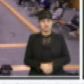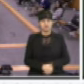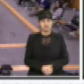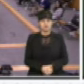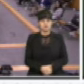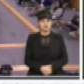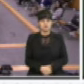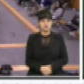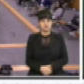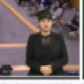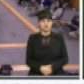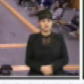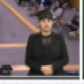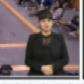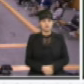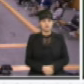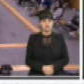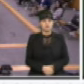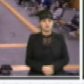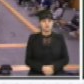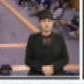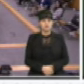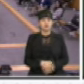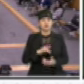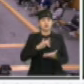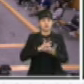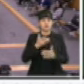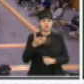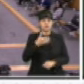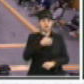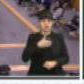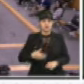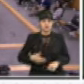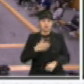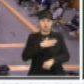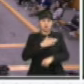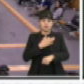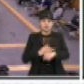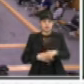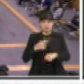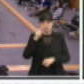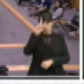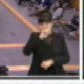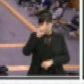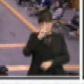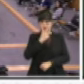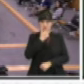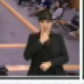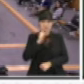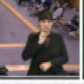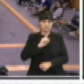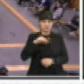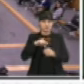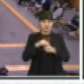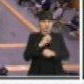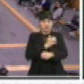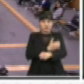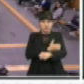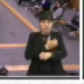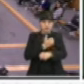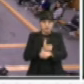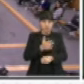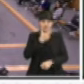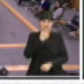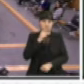para tomar decisiones de qué normativa hay que hay que este reformar Cuáles son los procedimientos